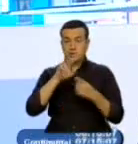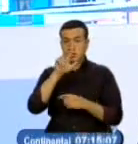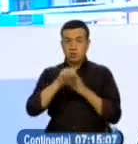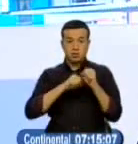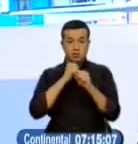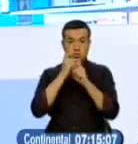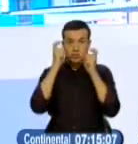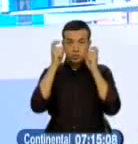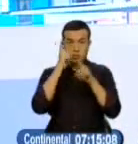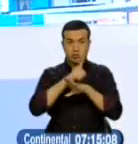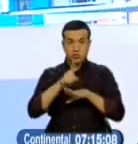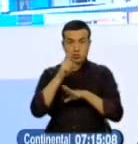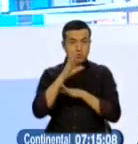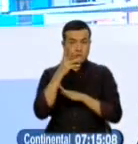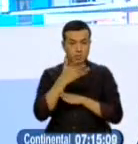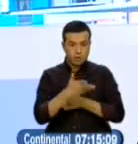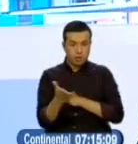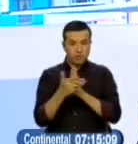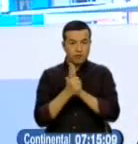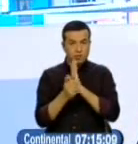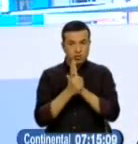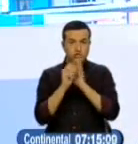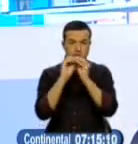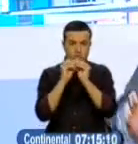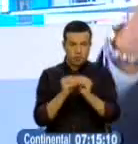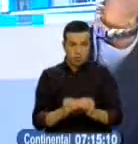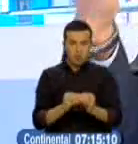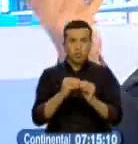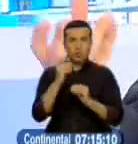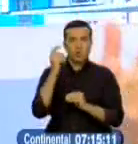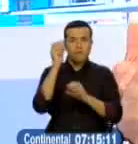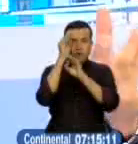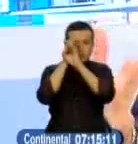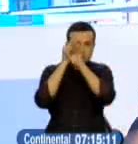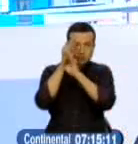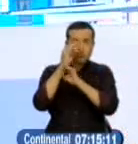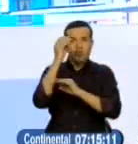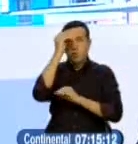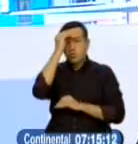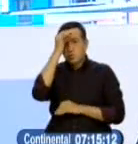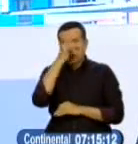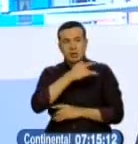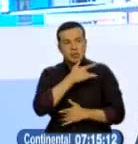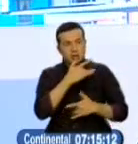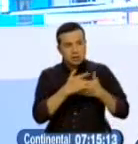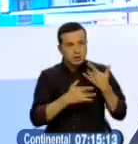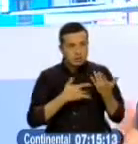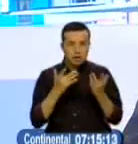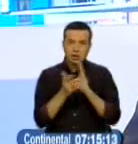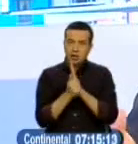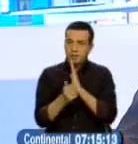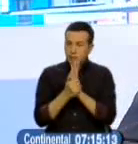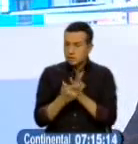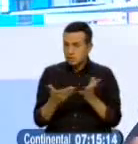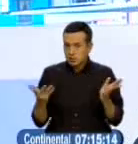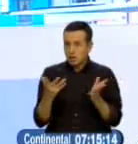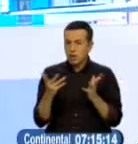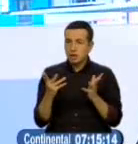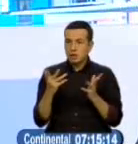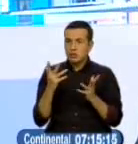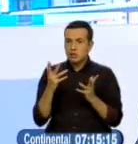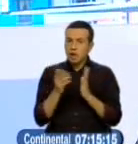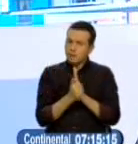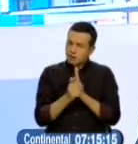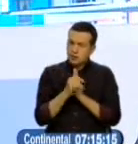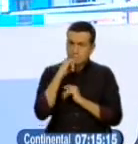y ahí se forman todas las capacidades cognitivas, la inteligencia emocional, las capacidades, las destrezas de